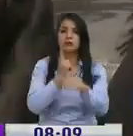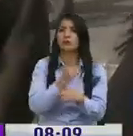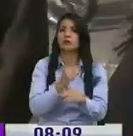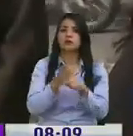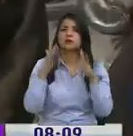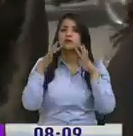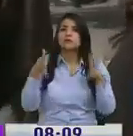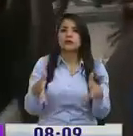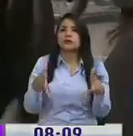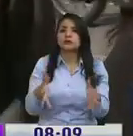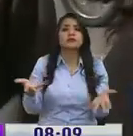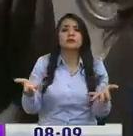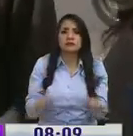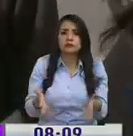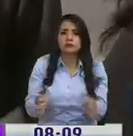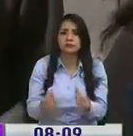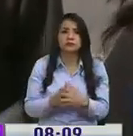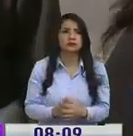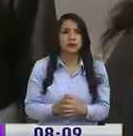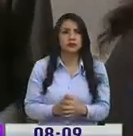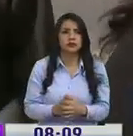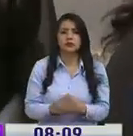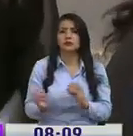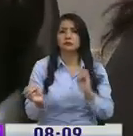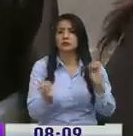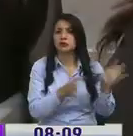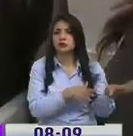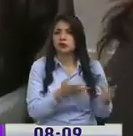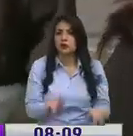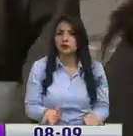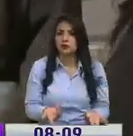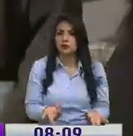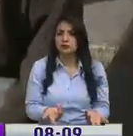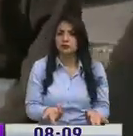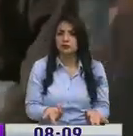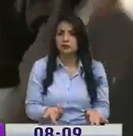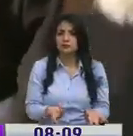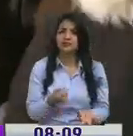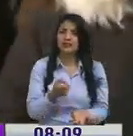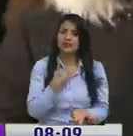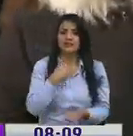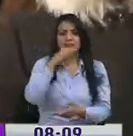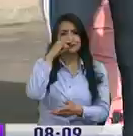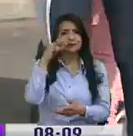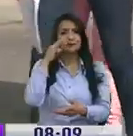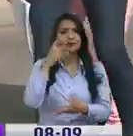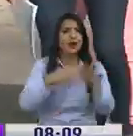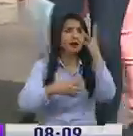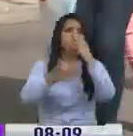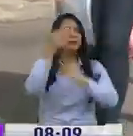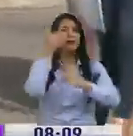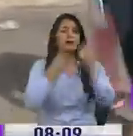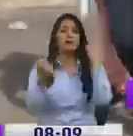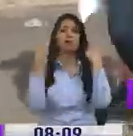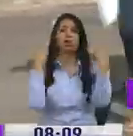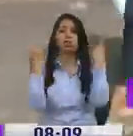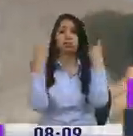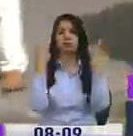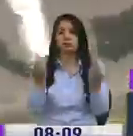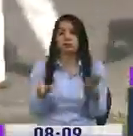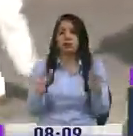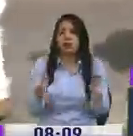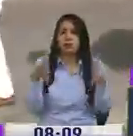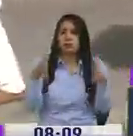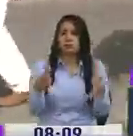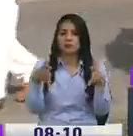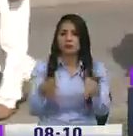docentes y prácticamente están desarrollándose, saliendo con falencias los niños de aquí. Dicen que dado que no se les pone atención a